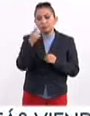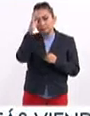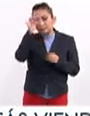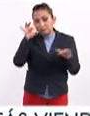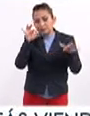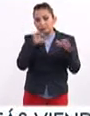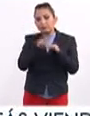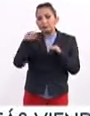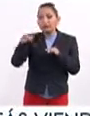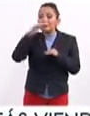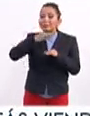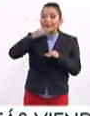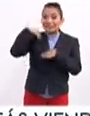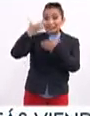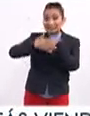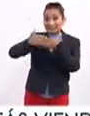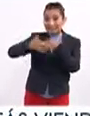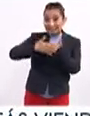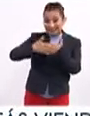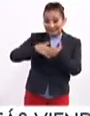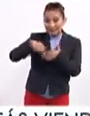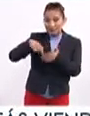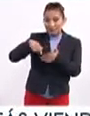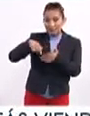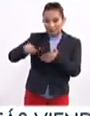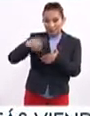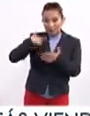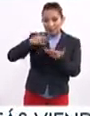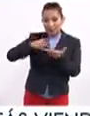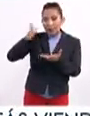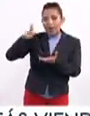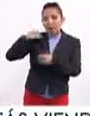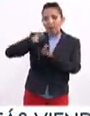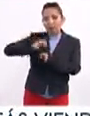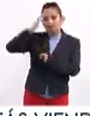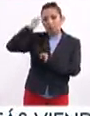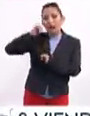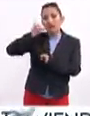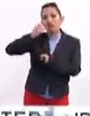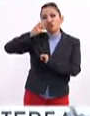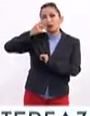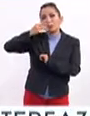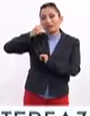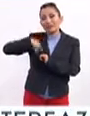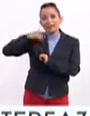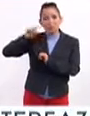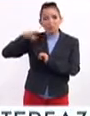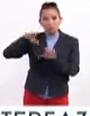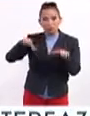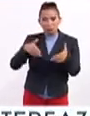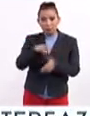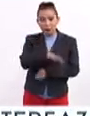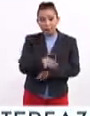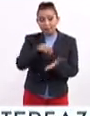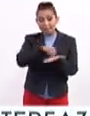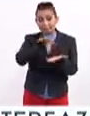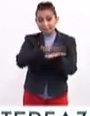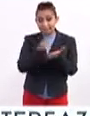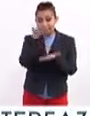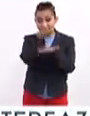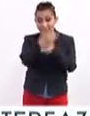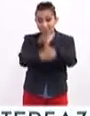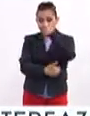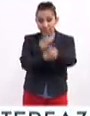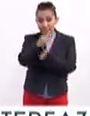coincide con los festejos de las mayordomías de la comunidad indígena de San Ildefonso. Las inscripciones al